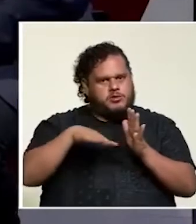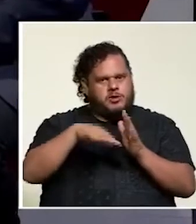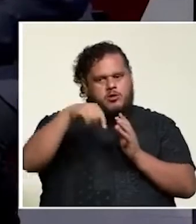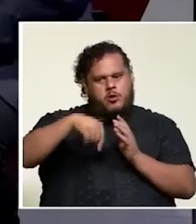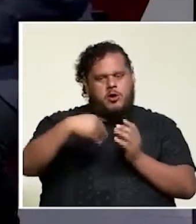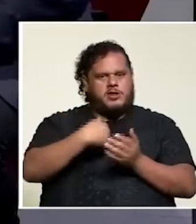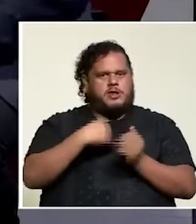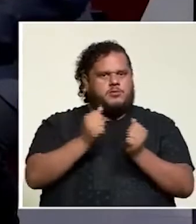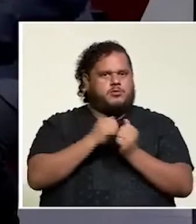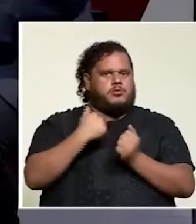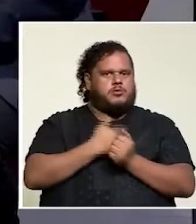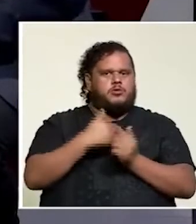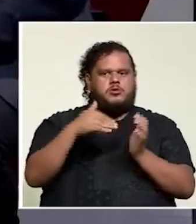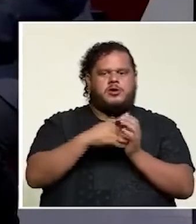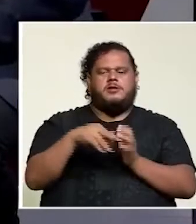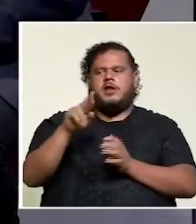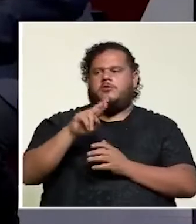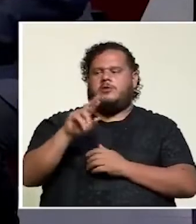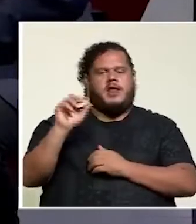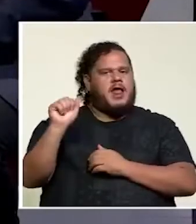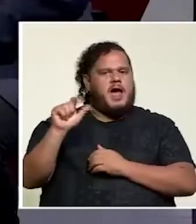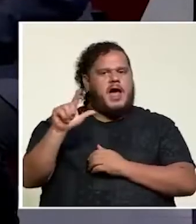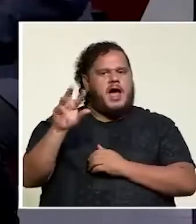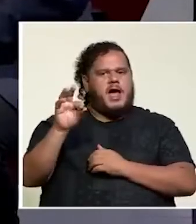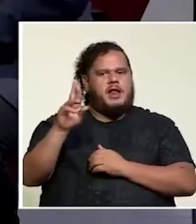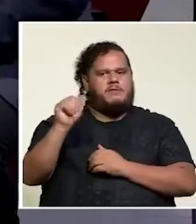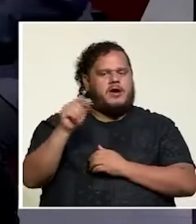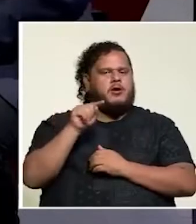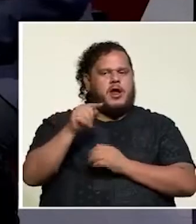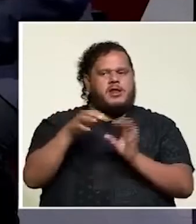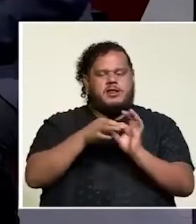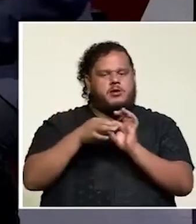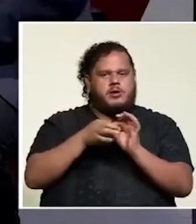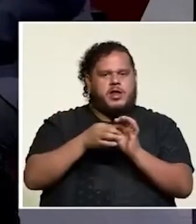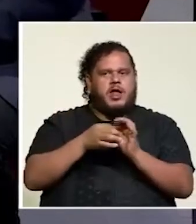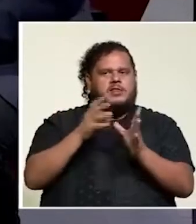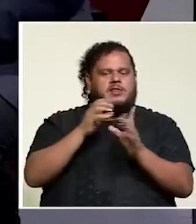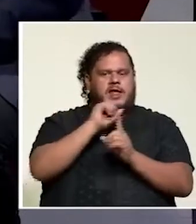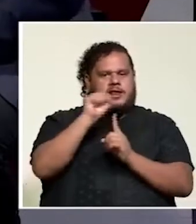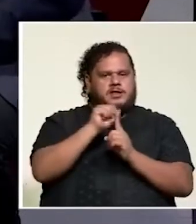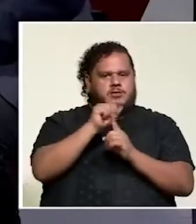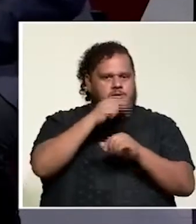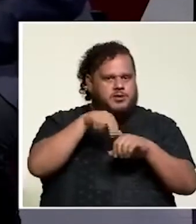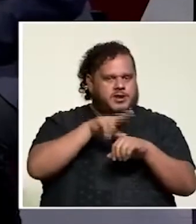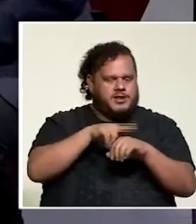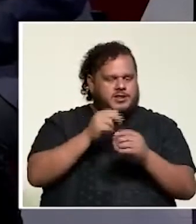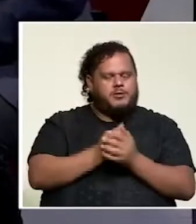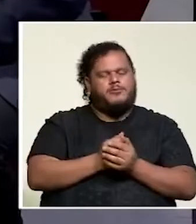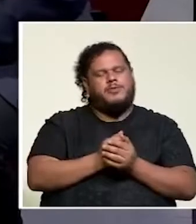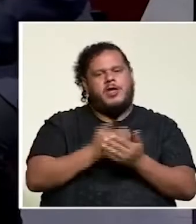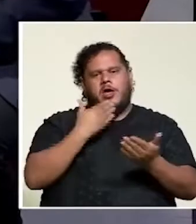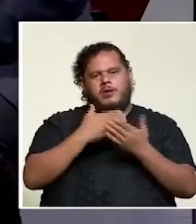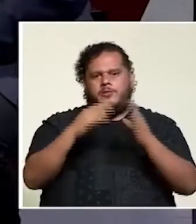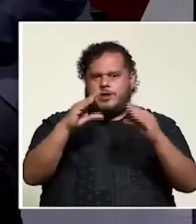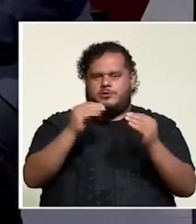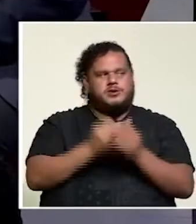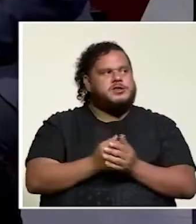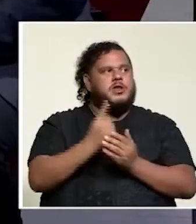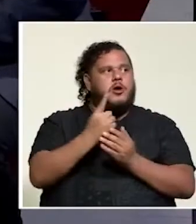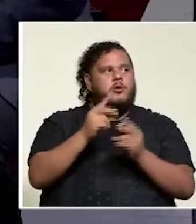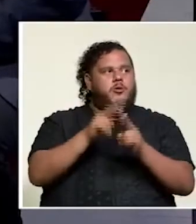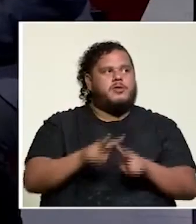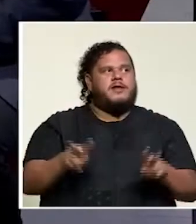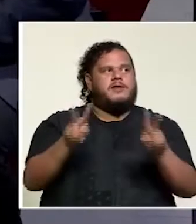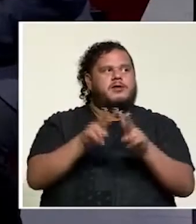tenemos con nosotros nuevamente a Ronald Alfaro, coordinador del capítulo político del Estado de la Nación. Ronald, gracias, buenas noches. Una